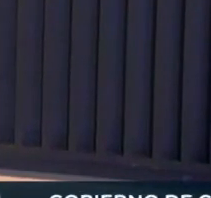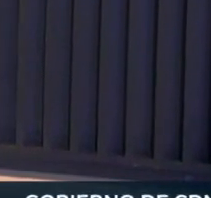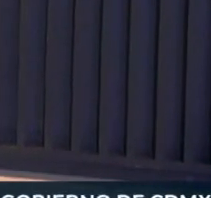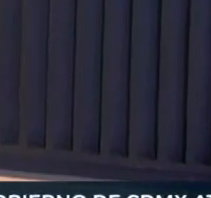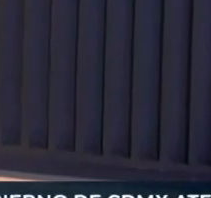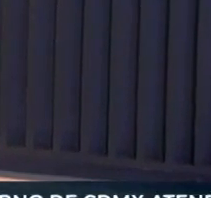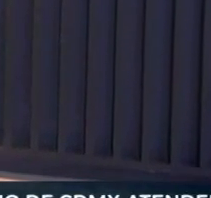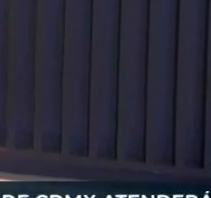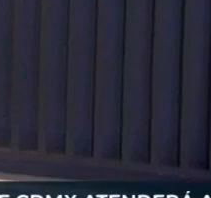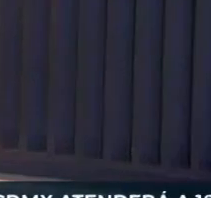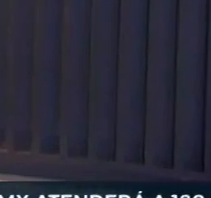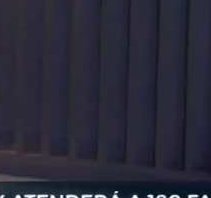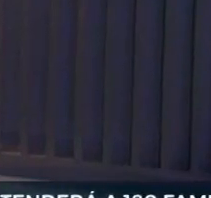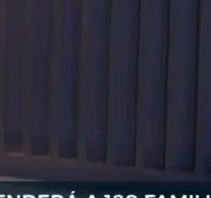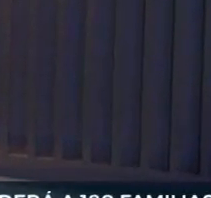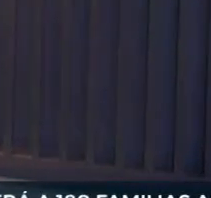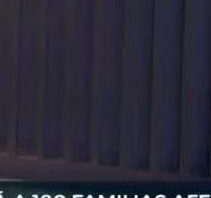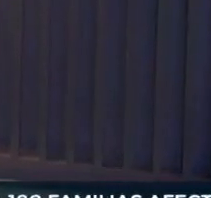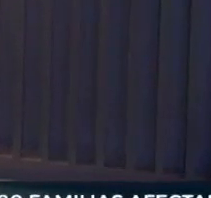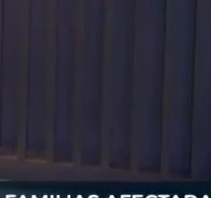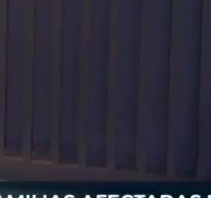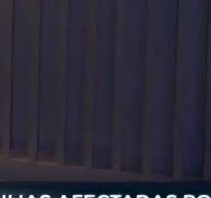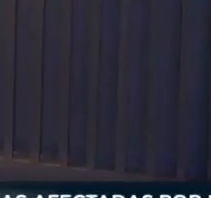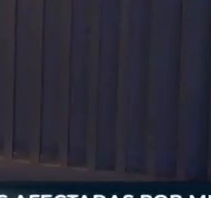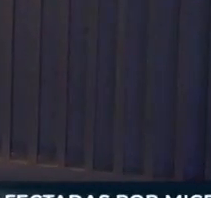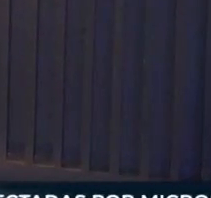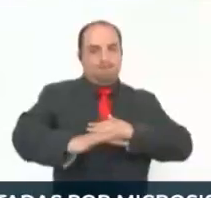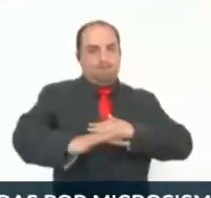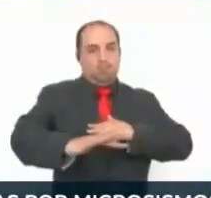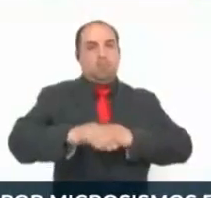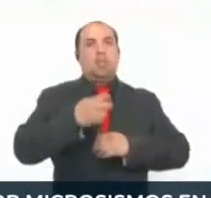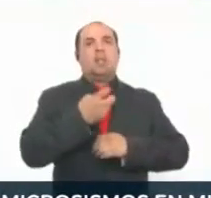de aprehensión por delitos contra mujeres. Aquí los detalles.